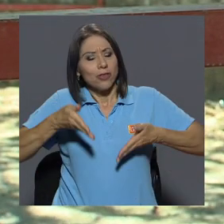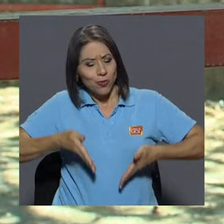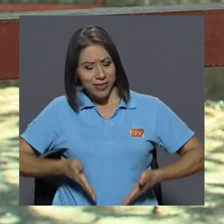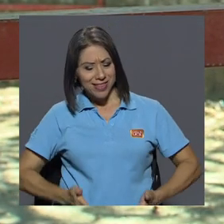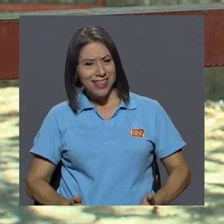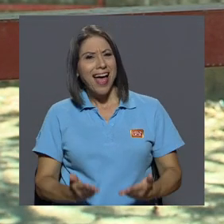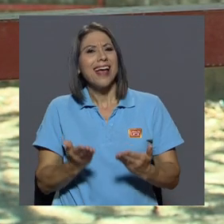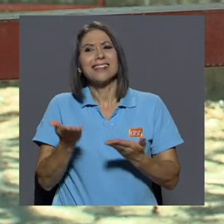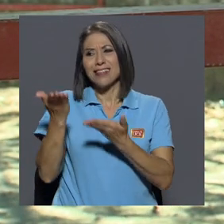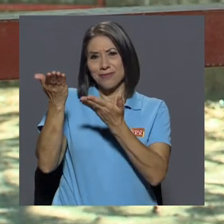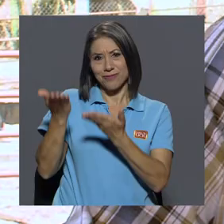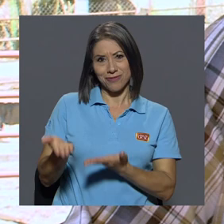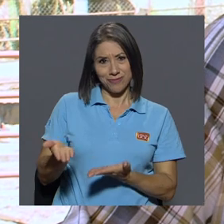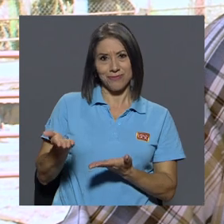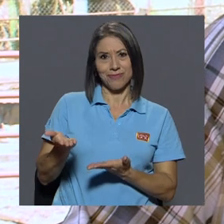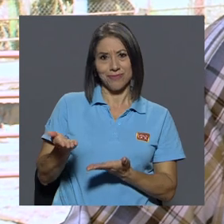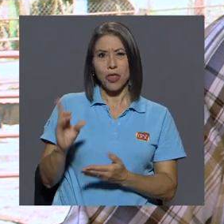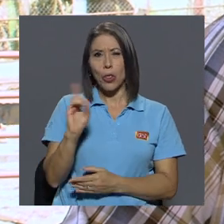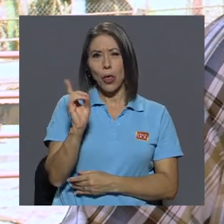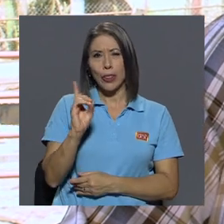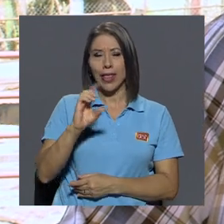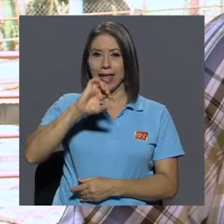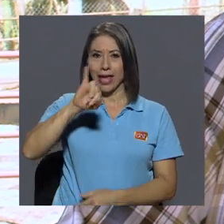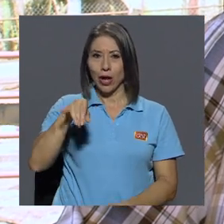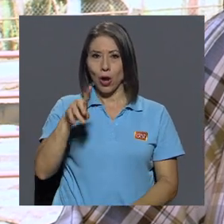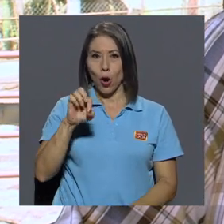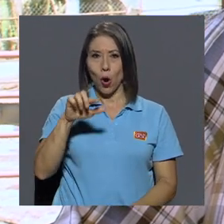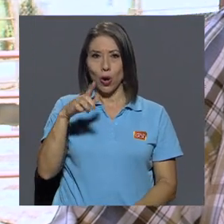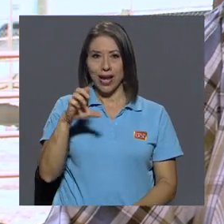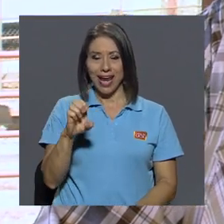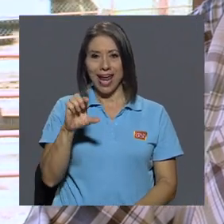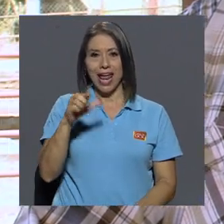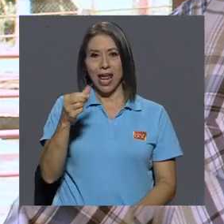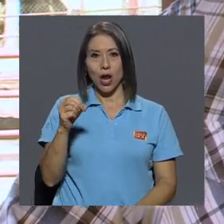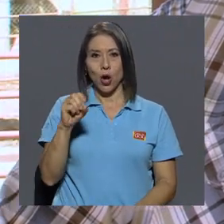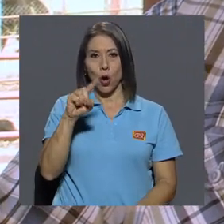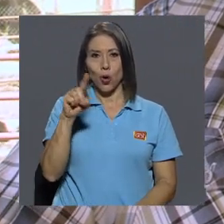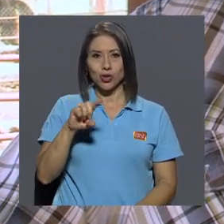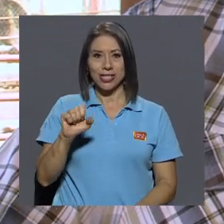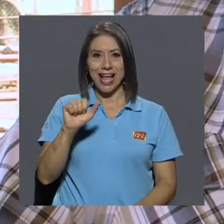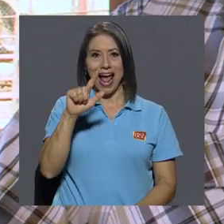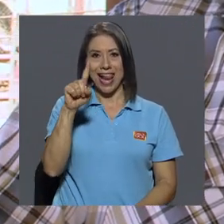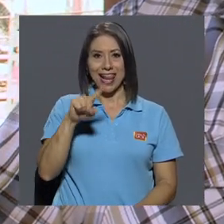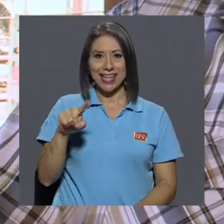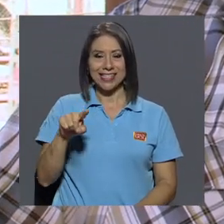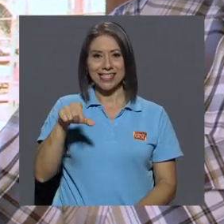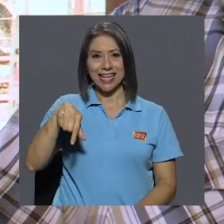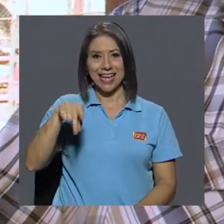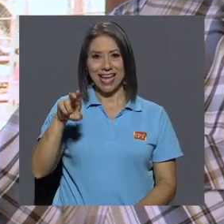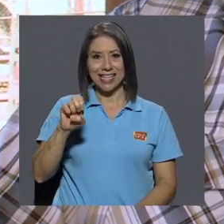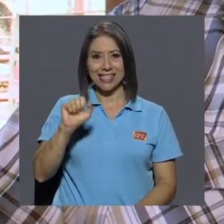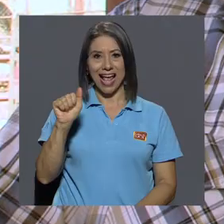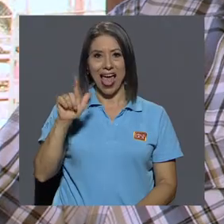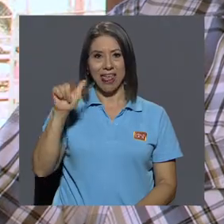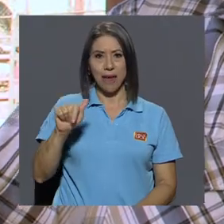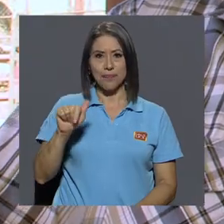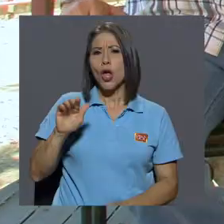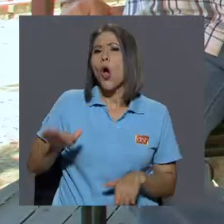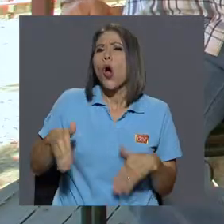Jorge González Quesada y cómo es esa infancia sin un